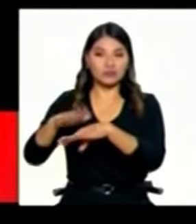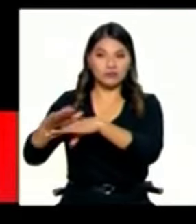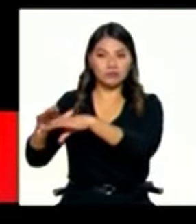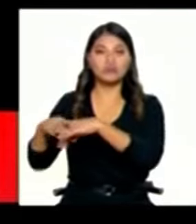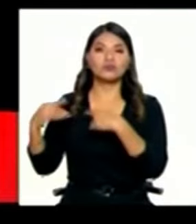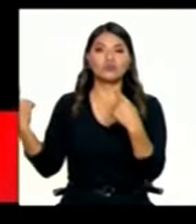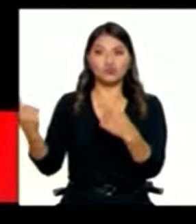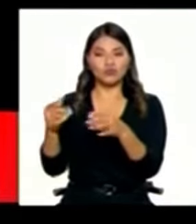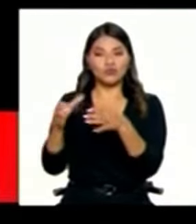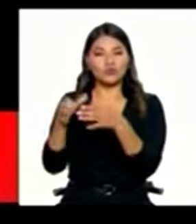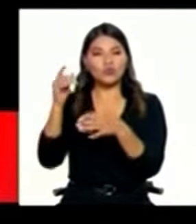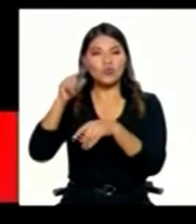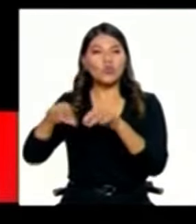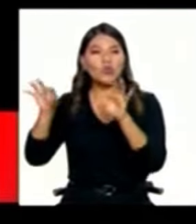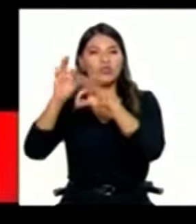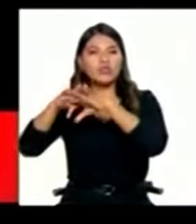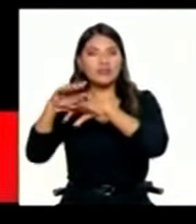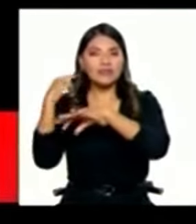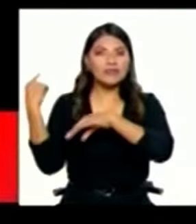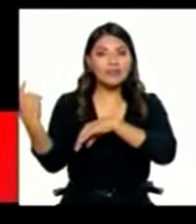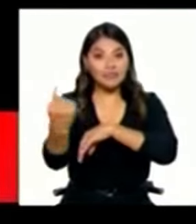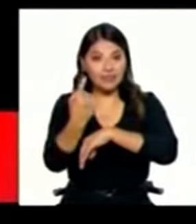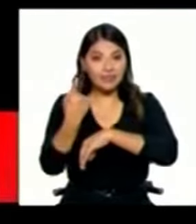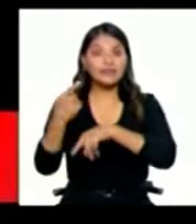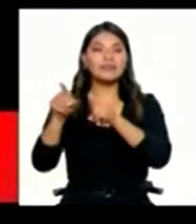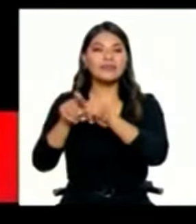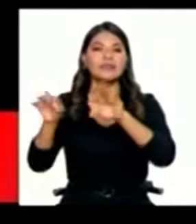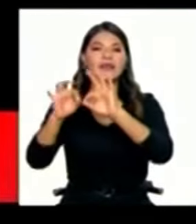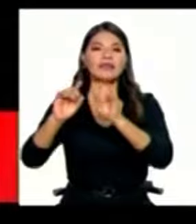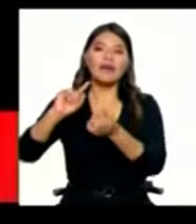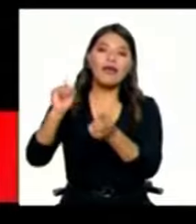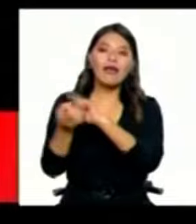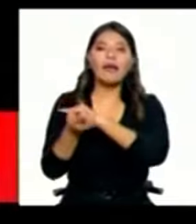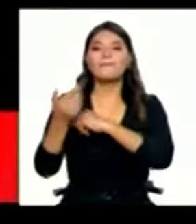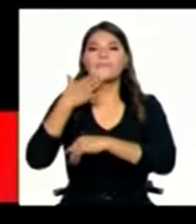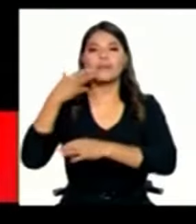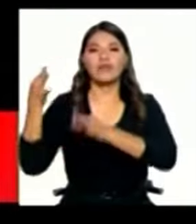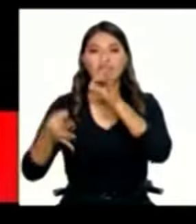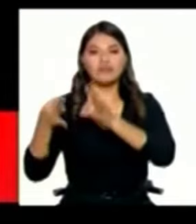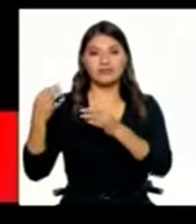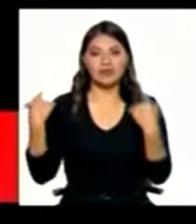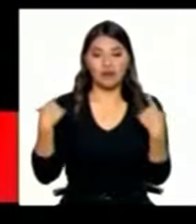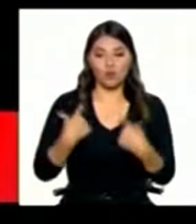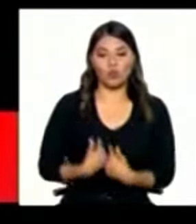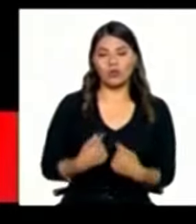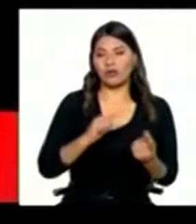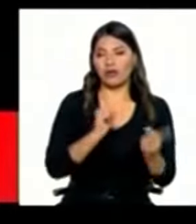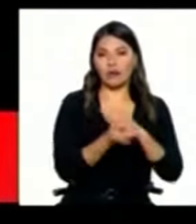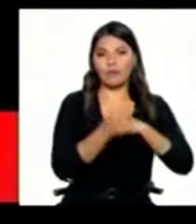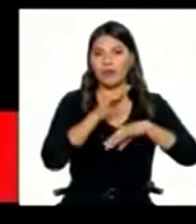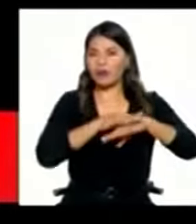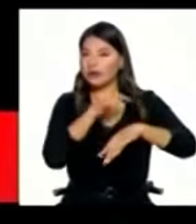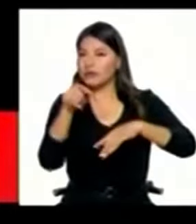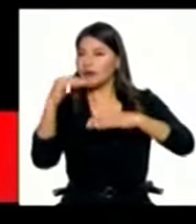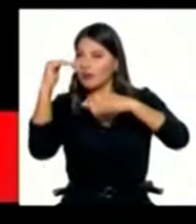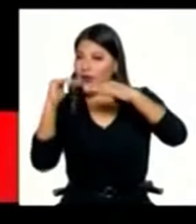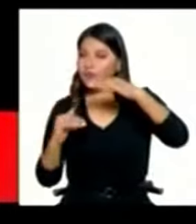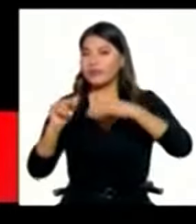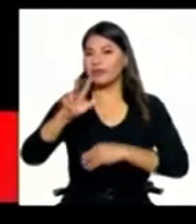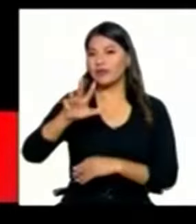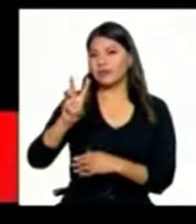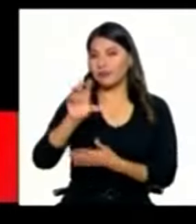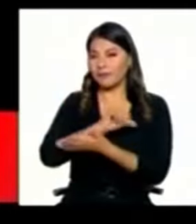ordenó cambiar la situación legal del también abogado de comparecencia con restricciones a 36 meses de